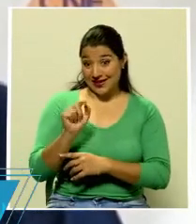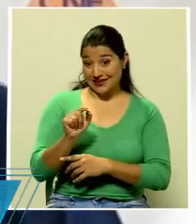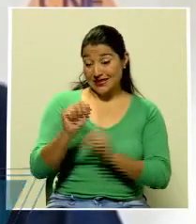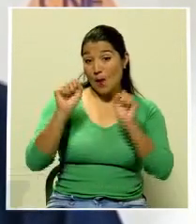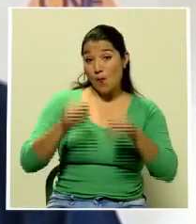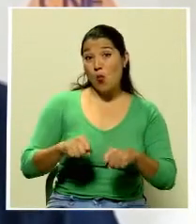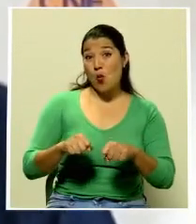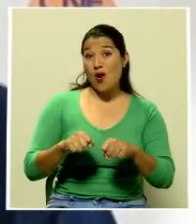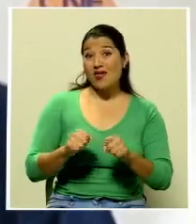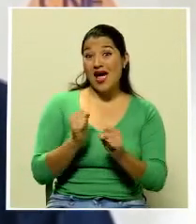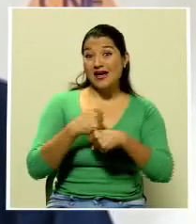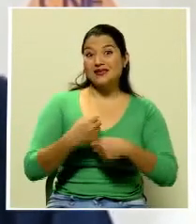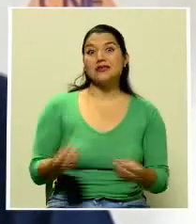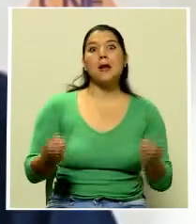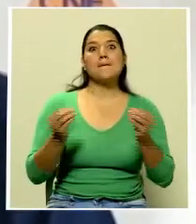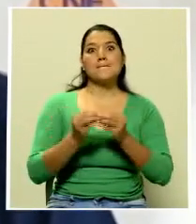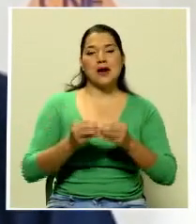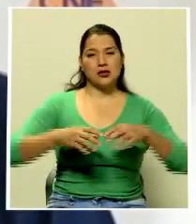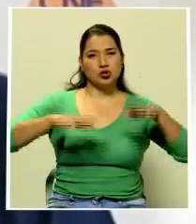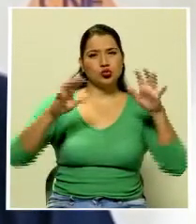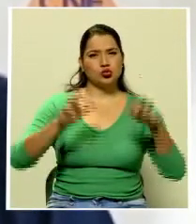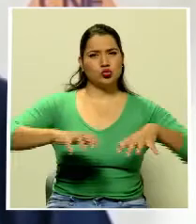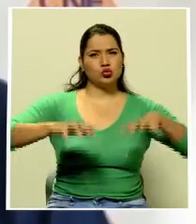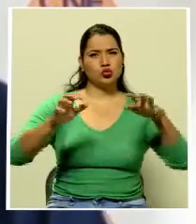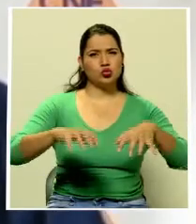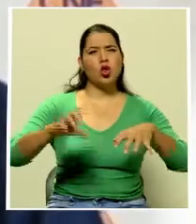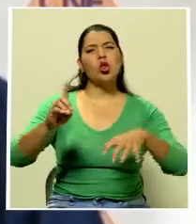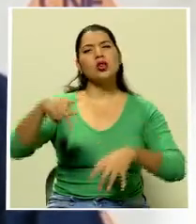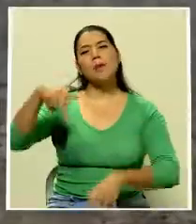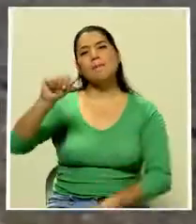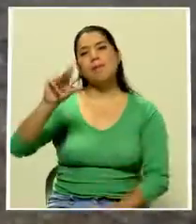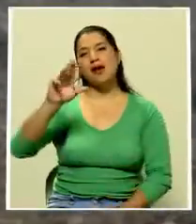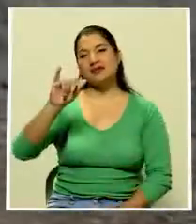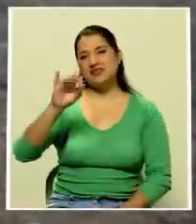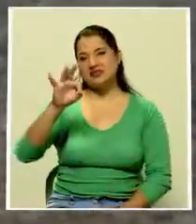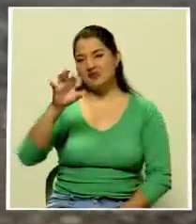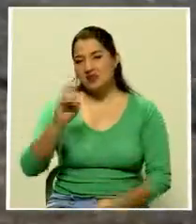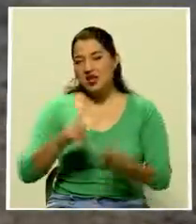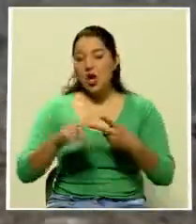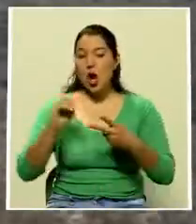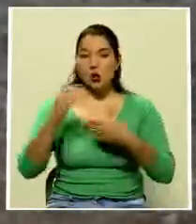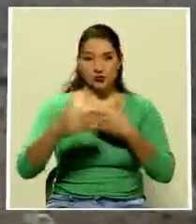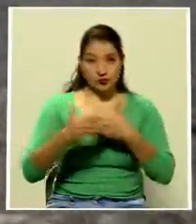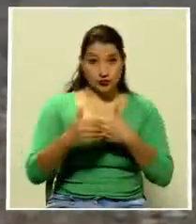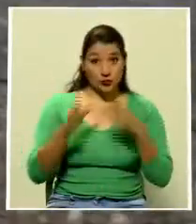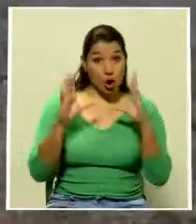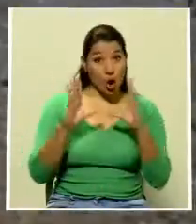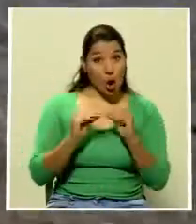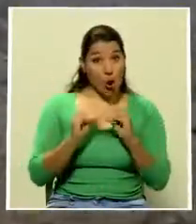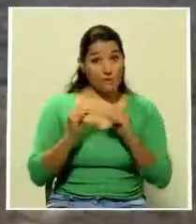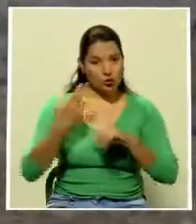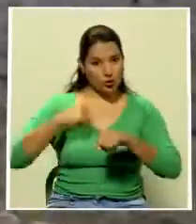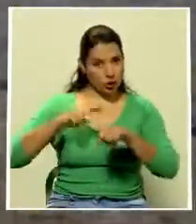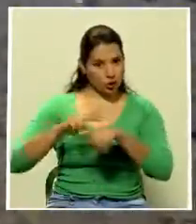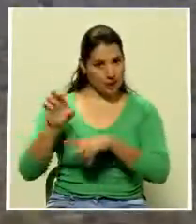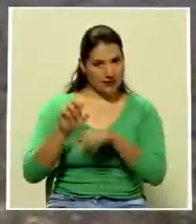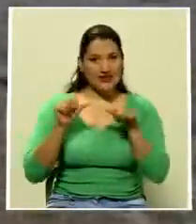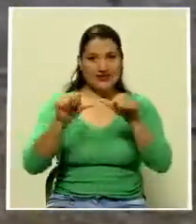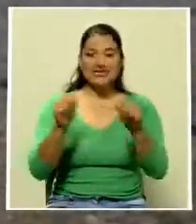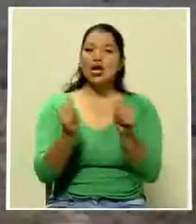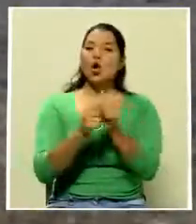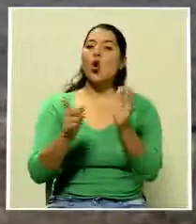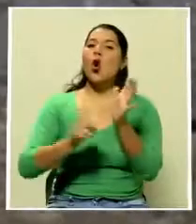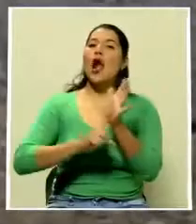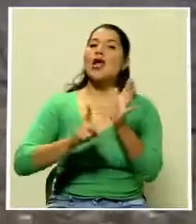reforzar lluvias sobre el Pacífico y algunos sectores del Valle Central. La Comisión Nacional de Emergencias mantiene la alerta amarilla para el